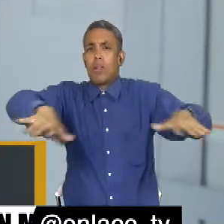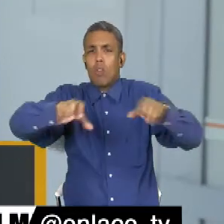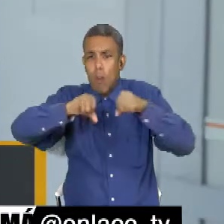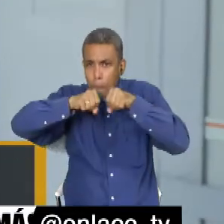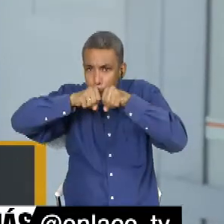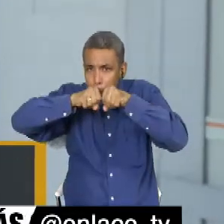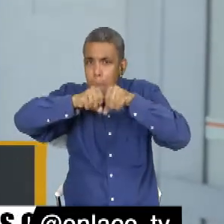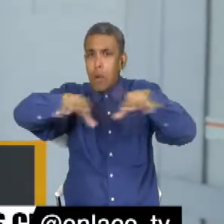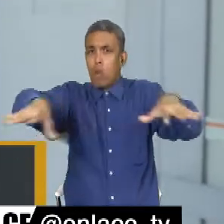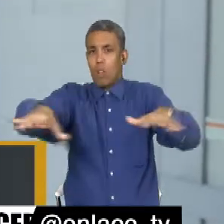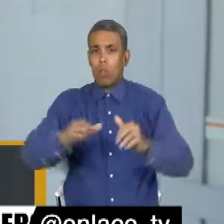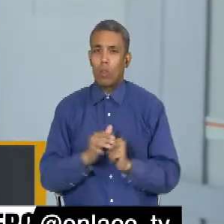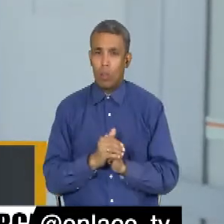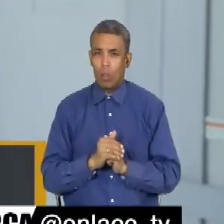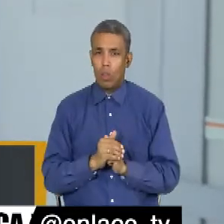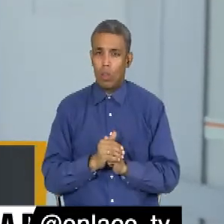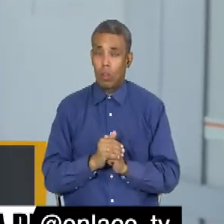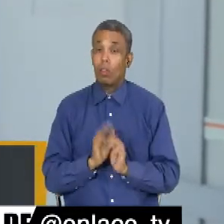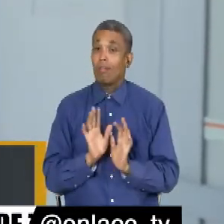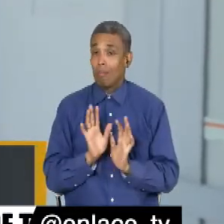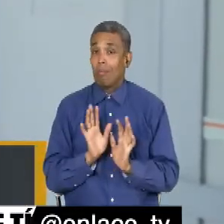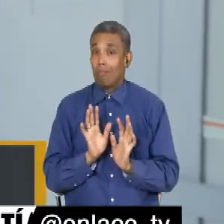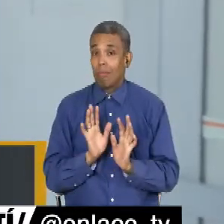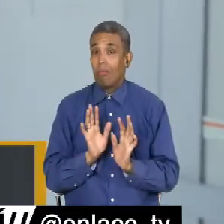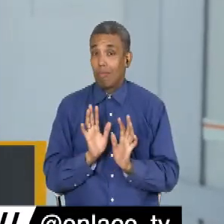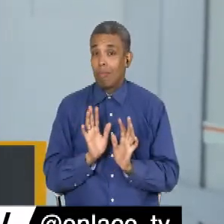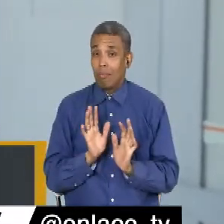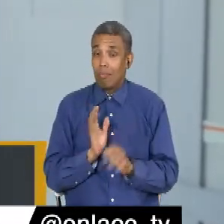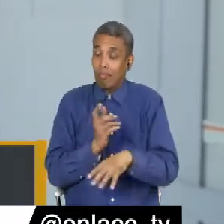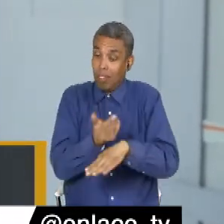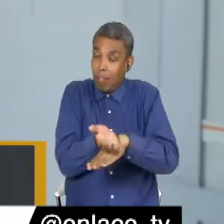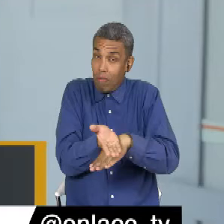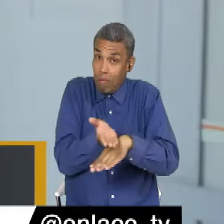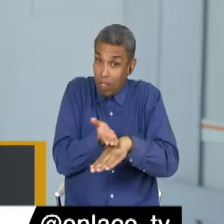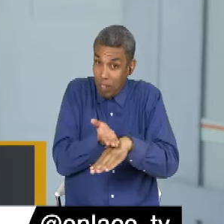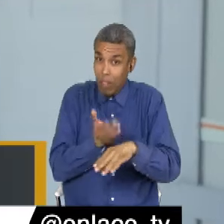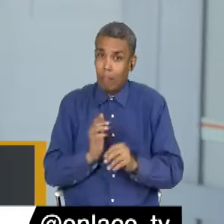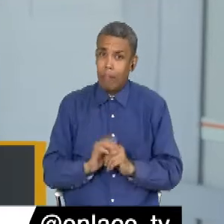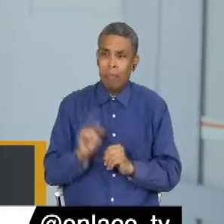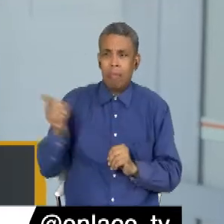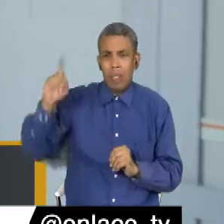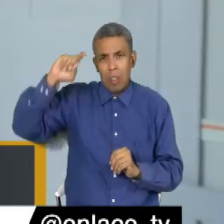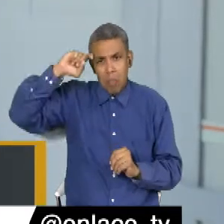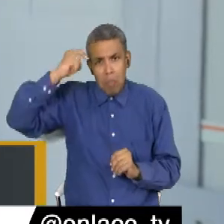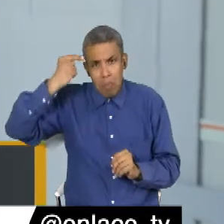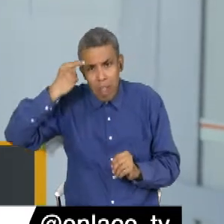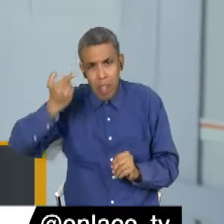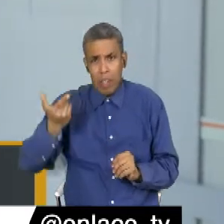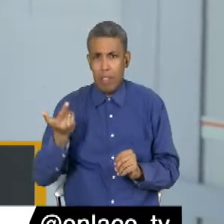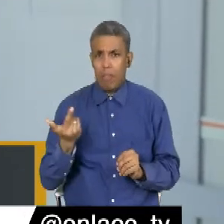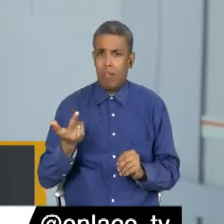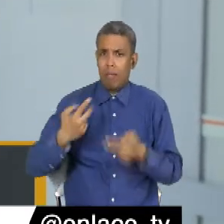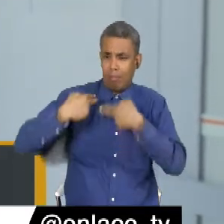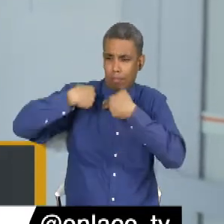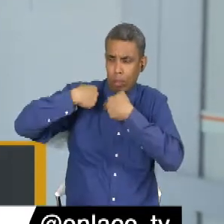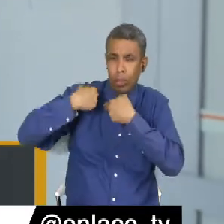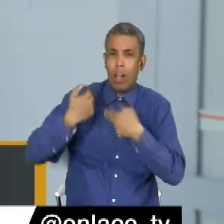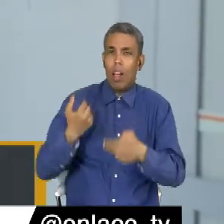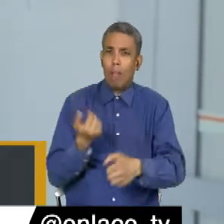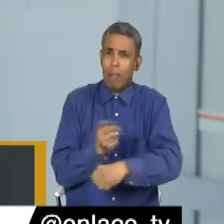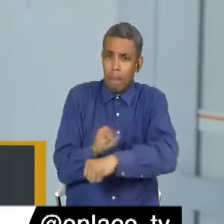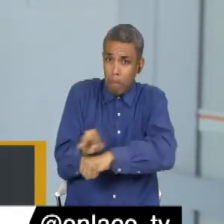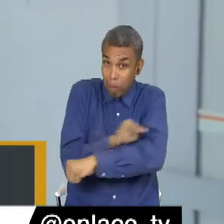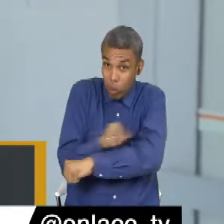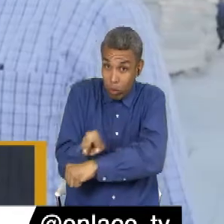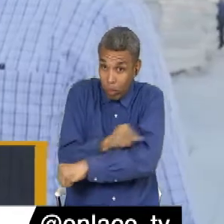edificación, razón por la cual pues uno tiene que solicitar por parte de las autoridades competentes, en este caso la Personería Municipal